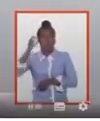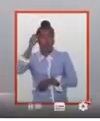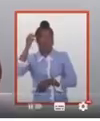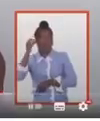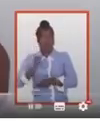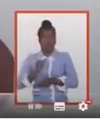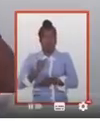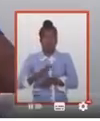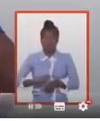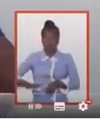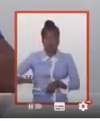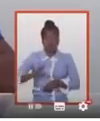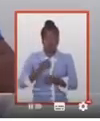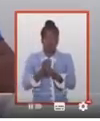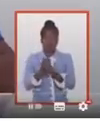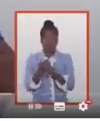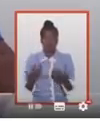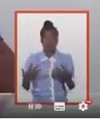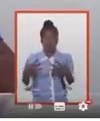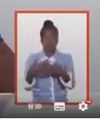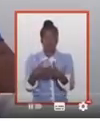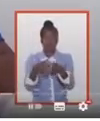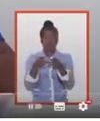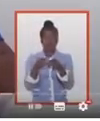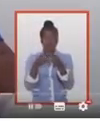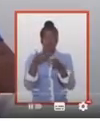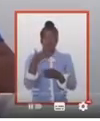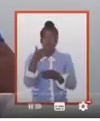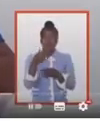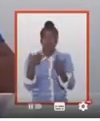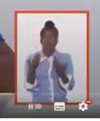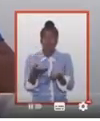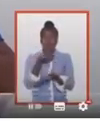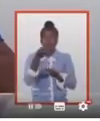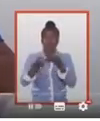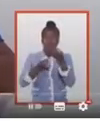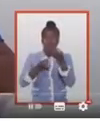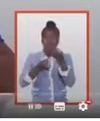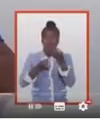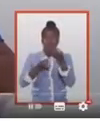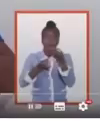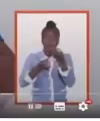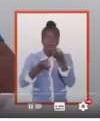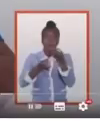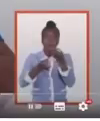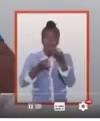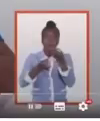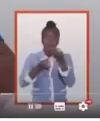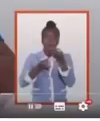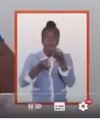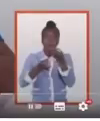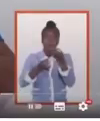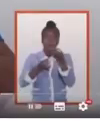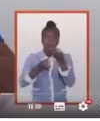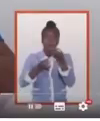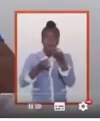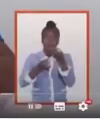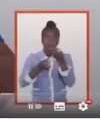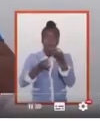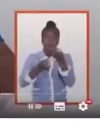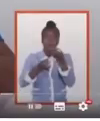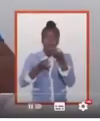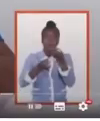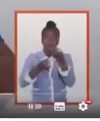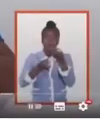lo disfrutan. Bello. Sobre todo para explicarle primero. Espérate, sistema... En fin. No, escucha un poquito más, deja